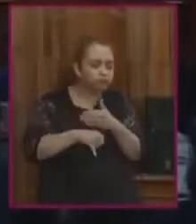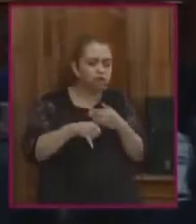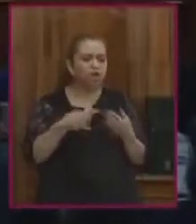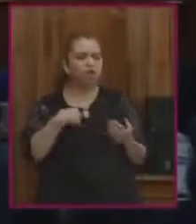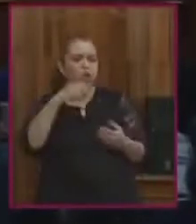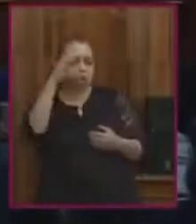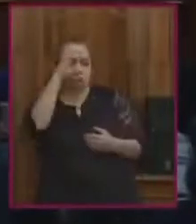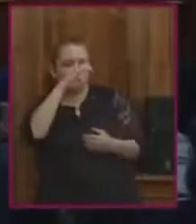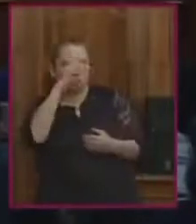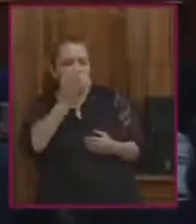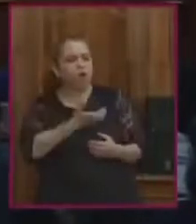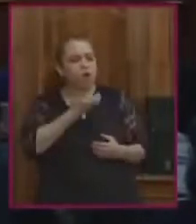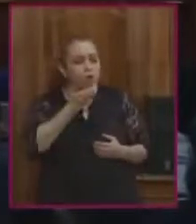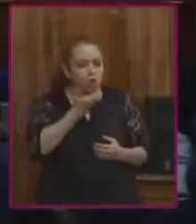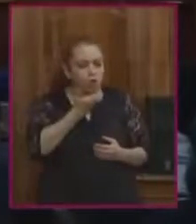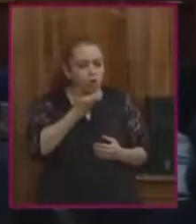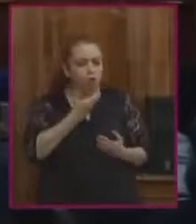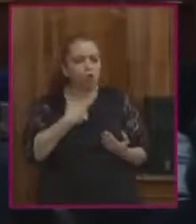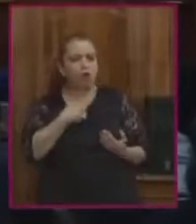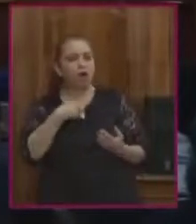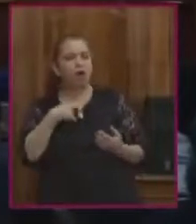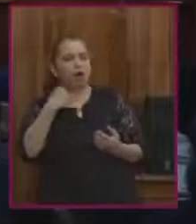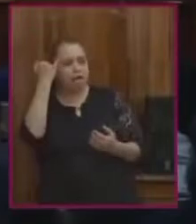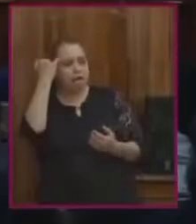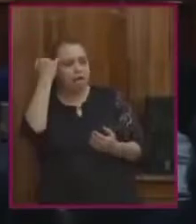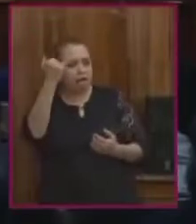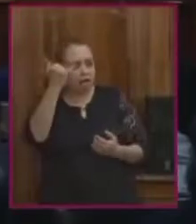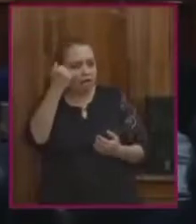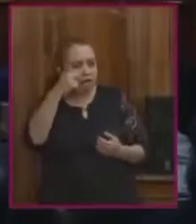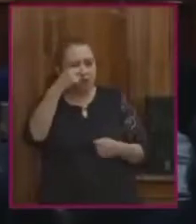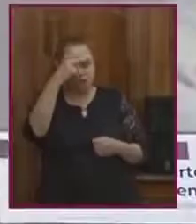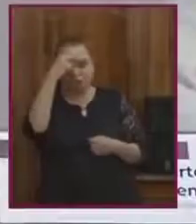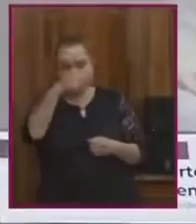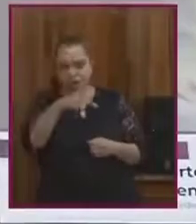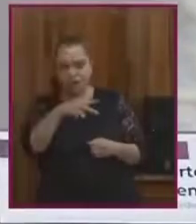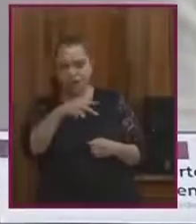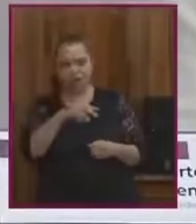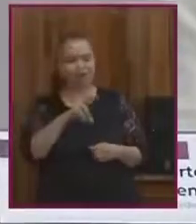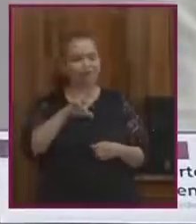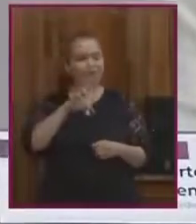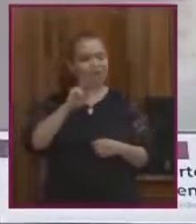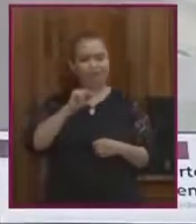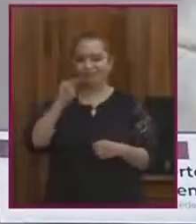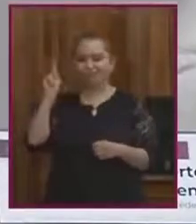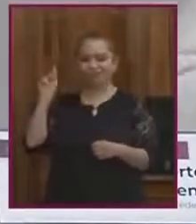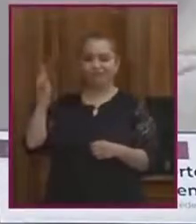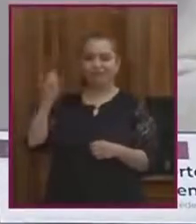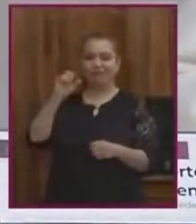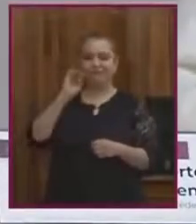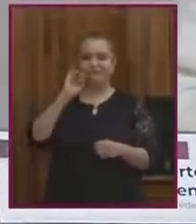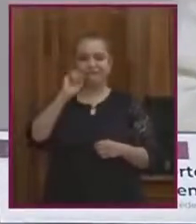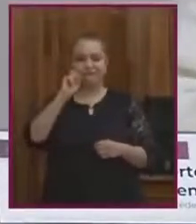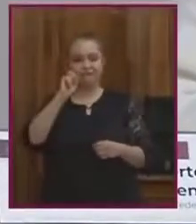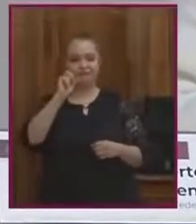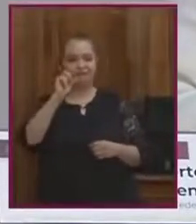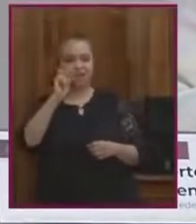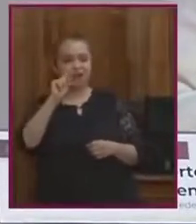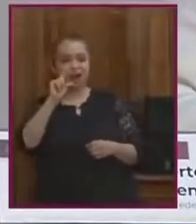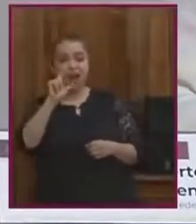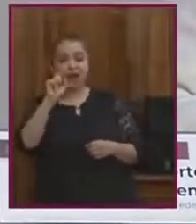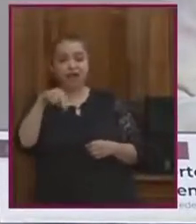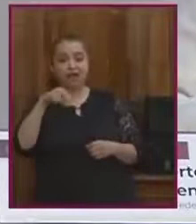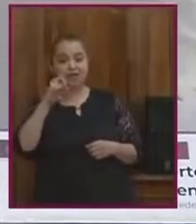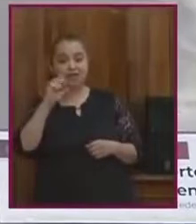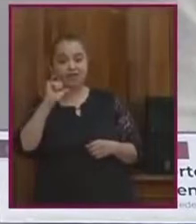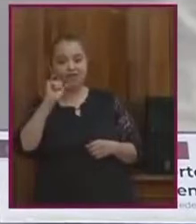pertenecemos? Desde una epistemología mexicana de la educación, no desde lo que pasó en Finlandia. Eso es hasta chistoso, ¿no? Yo les digo, pues cuando me